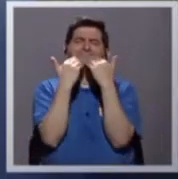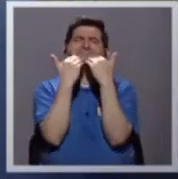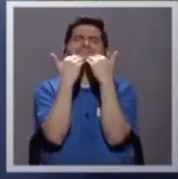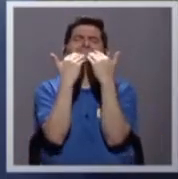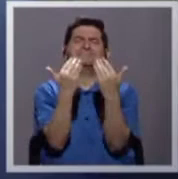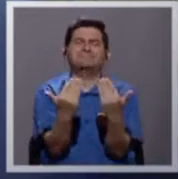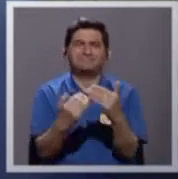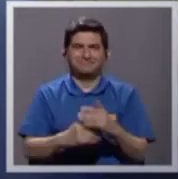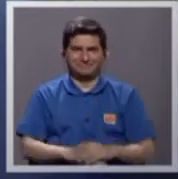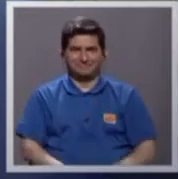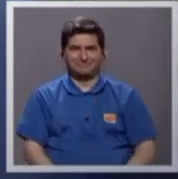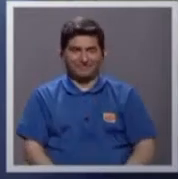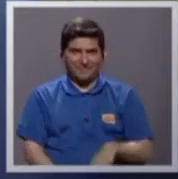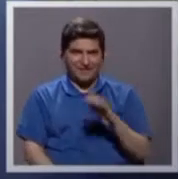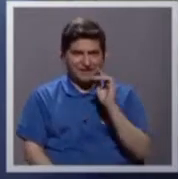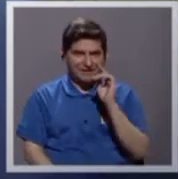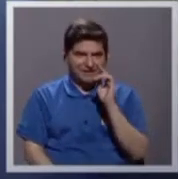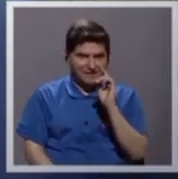esa